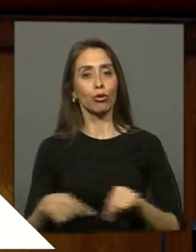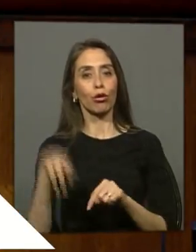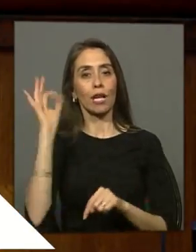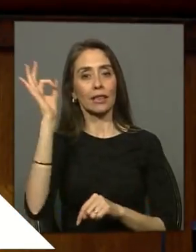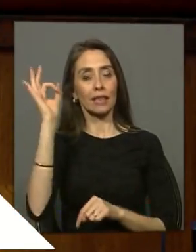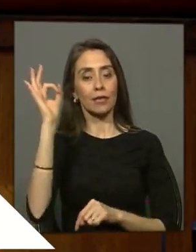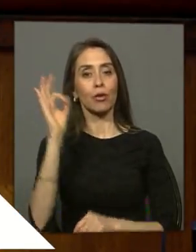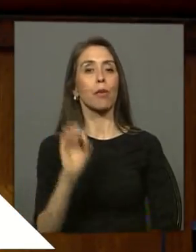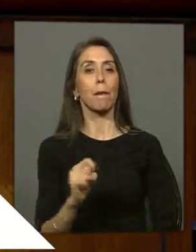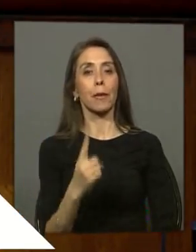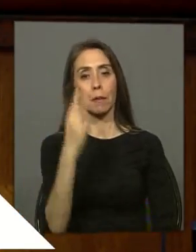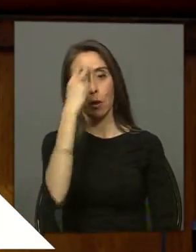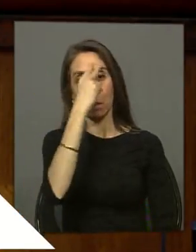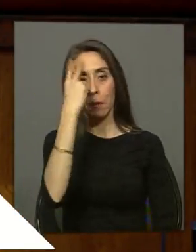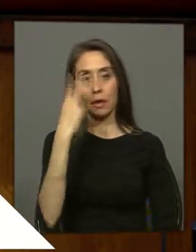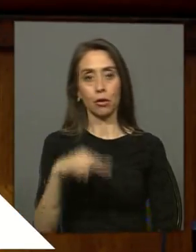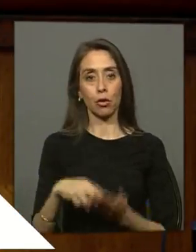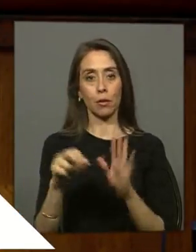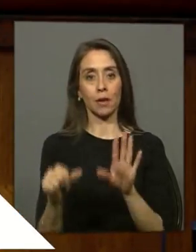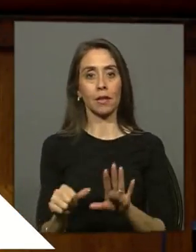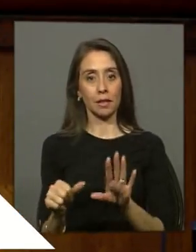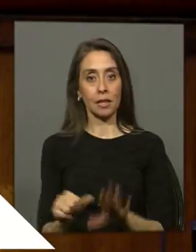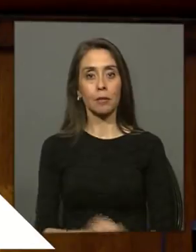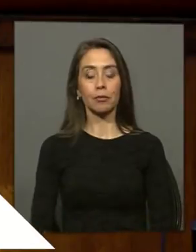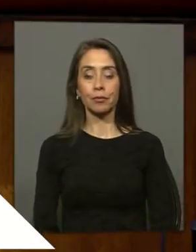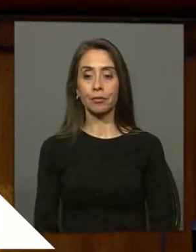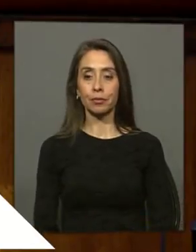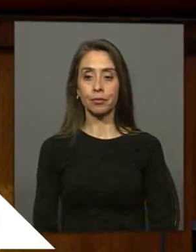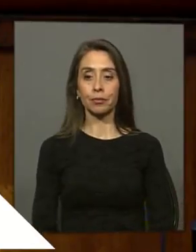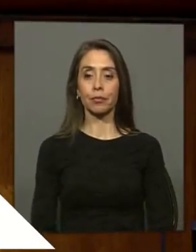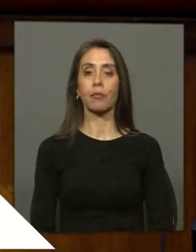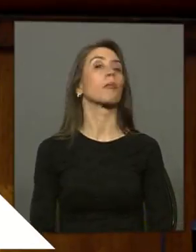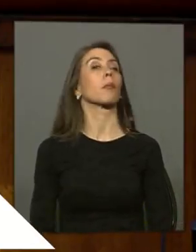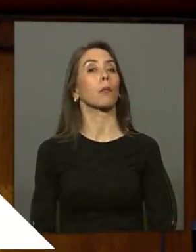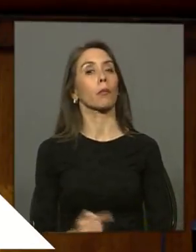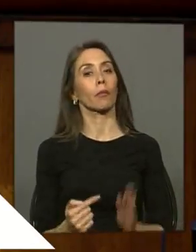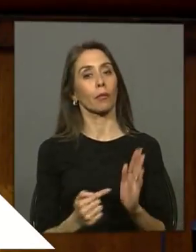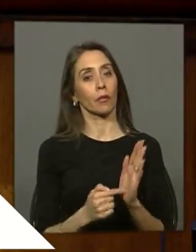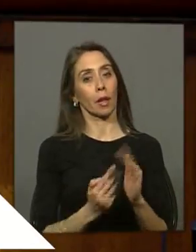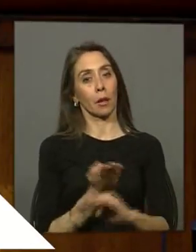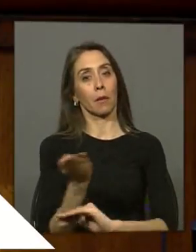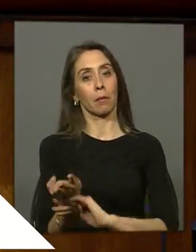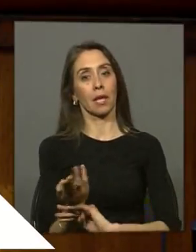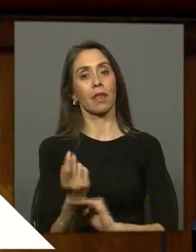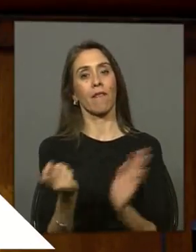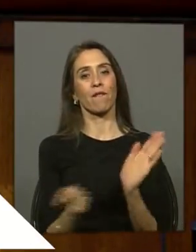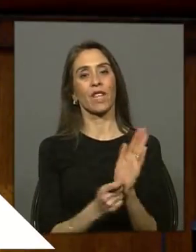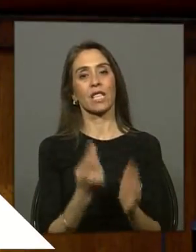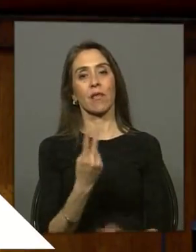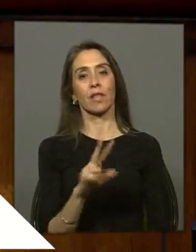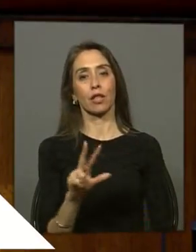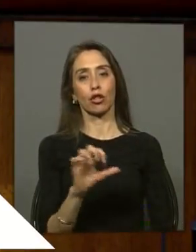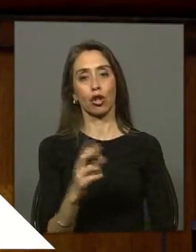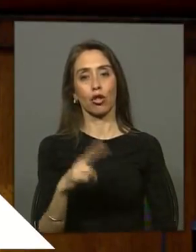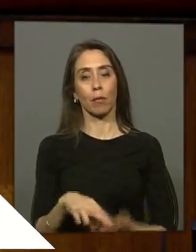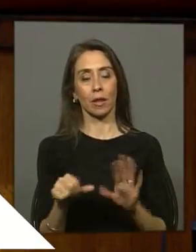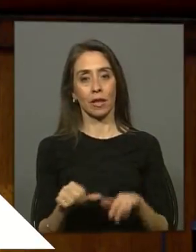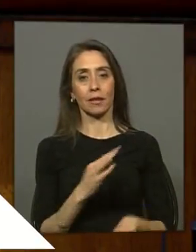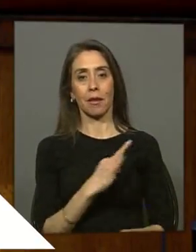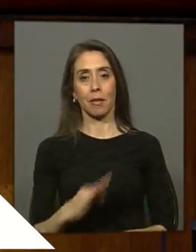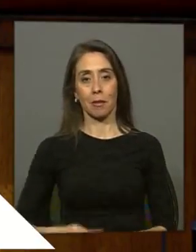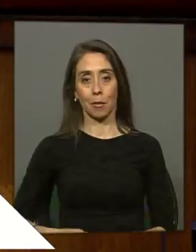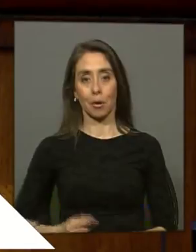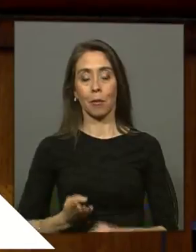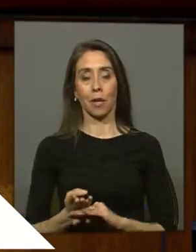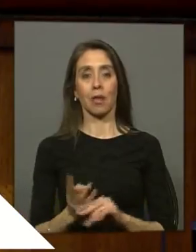del 1 de marzo de 2016 en la referida petición de 28 de enero de 2016 los parlamentarios solicitan